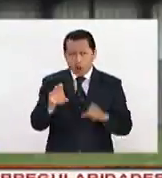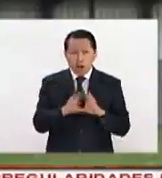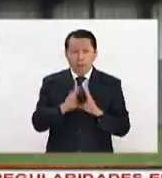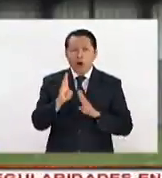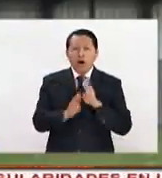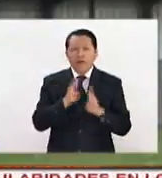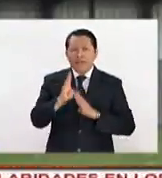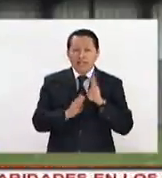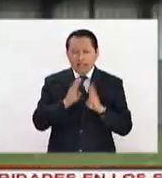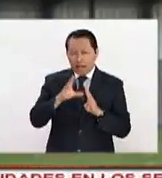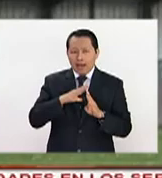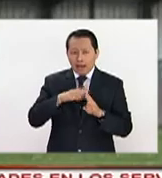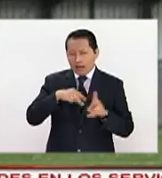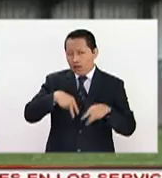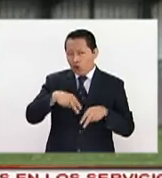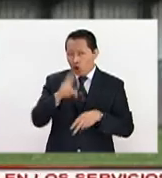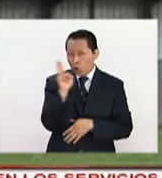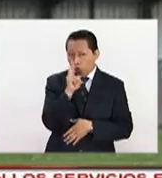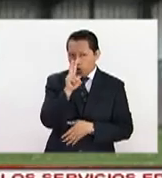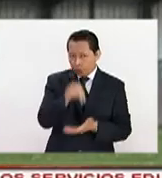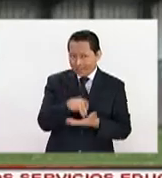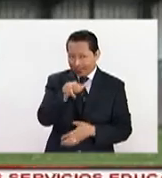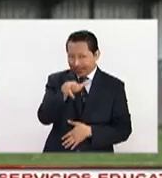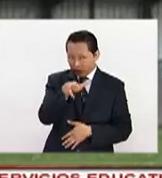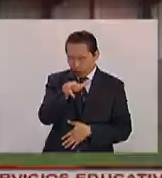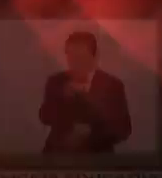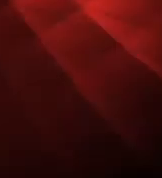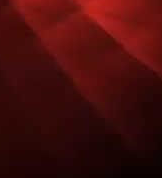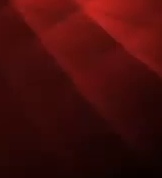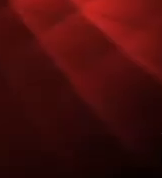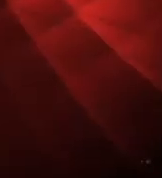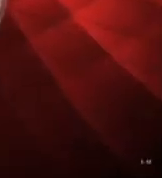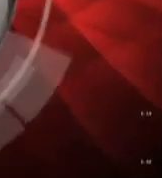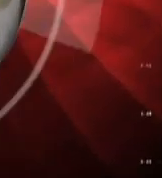en partido amistoso rumbo a Rusia 2018.